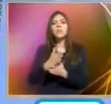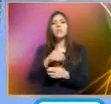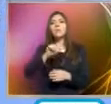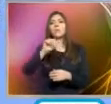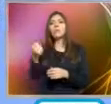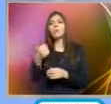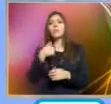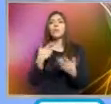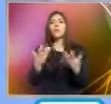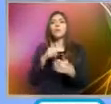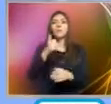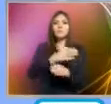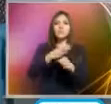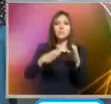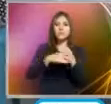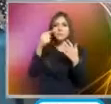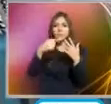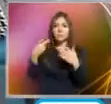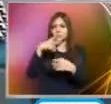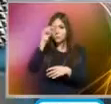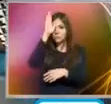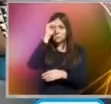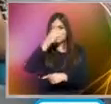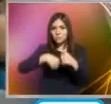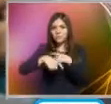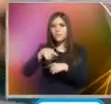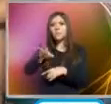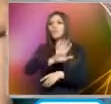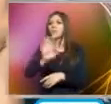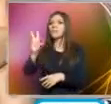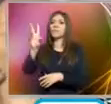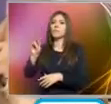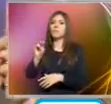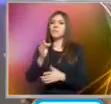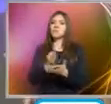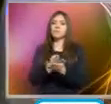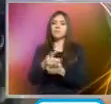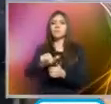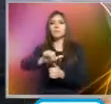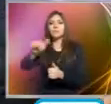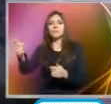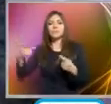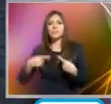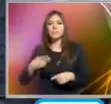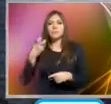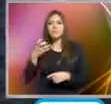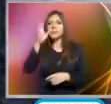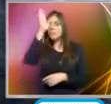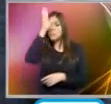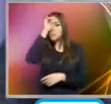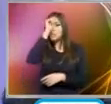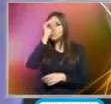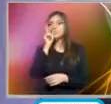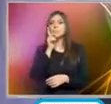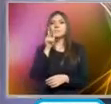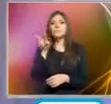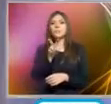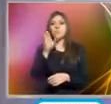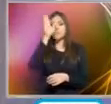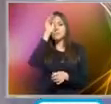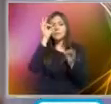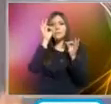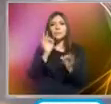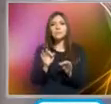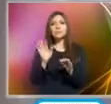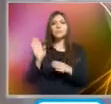estamos rompiendo ese compromiso Y de ya fidelidad. estamos- entonces, exactamente, la infidelidad sería romper con ese compromiso o con ese acuerdo en el